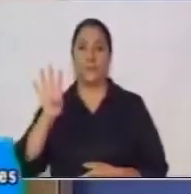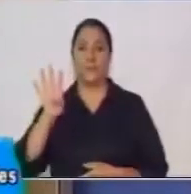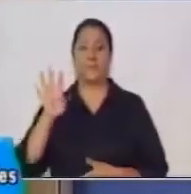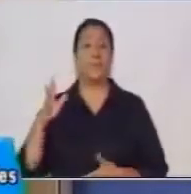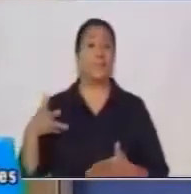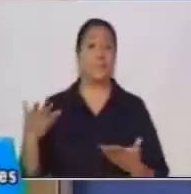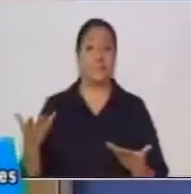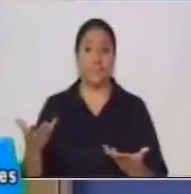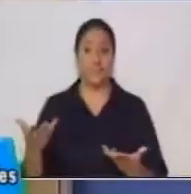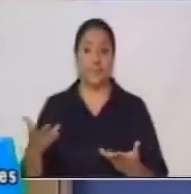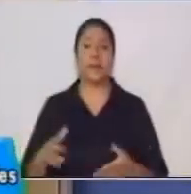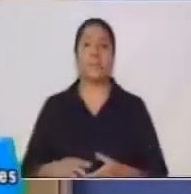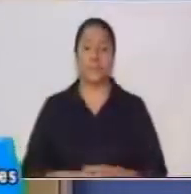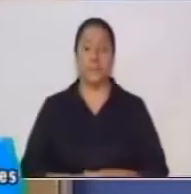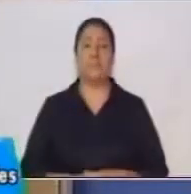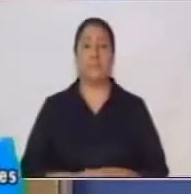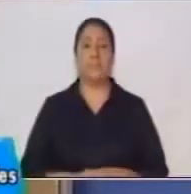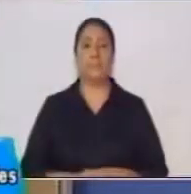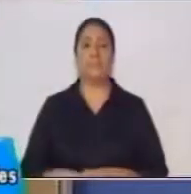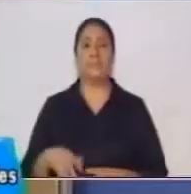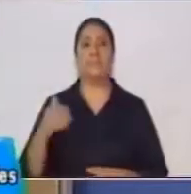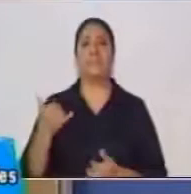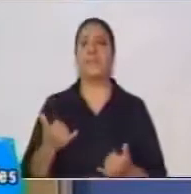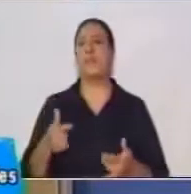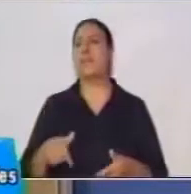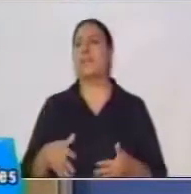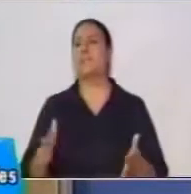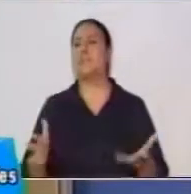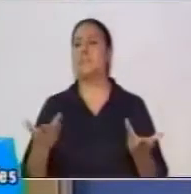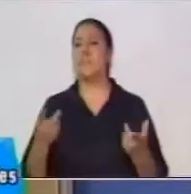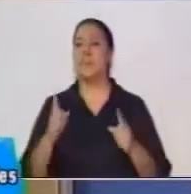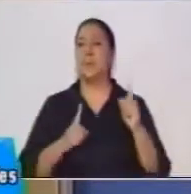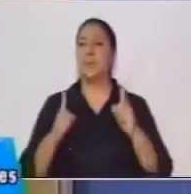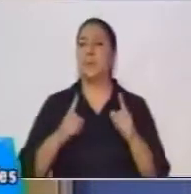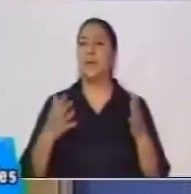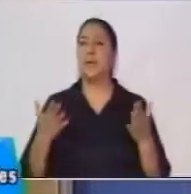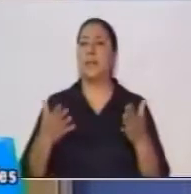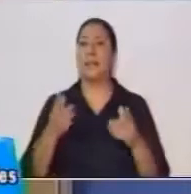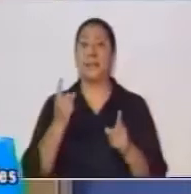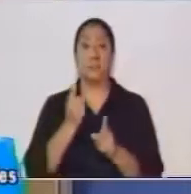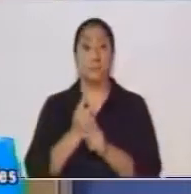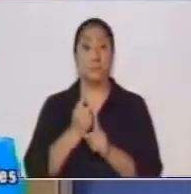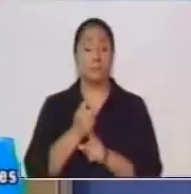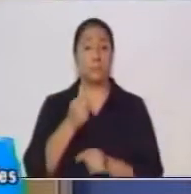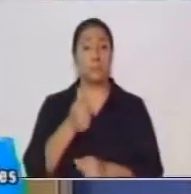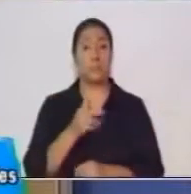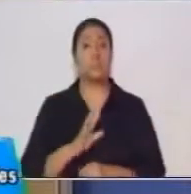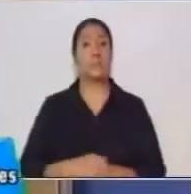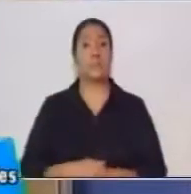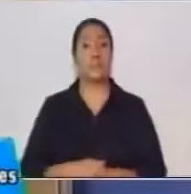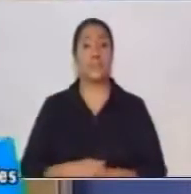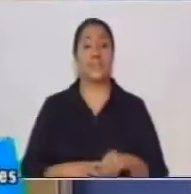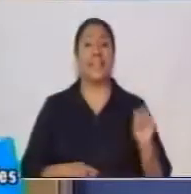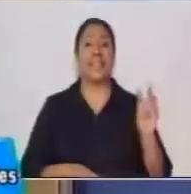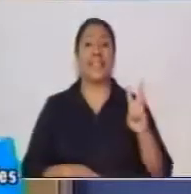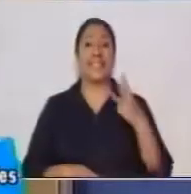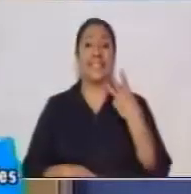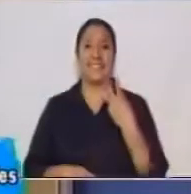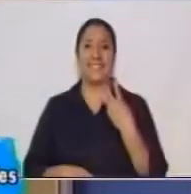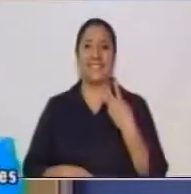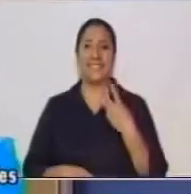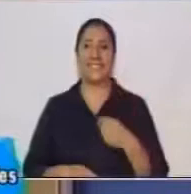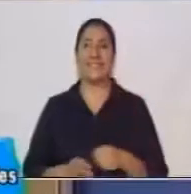4. Ahora, ¿cuál nos toca? Exacto, nos toca el número 3.